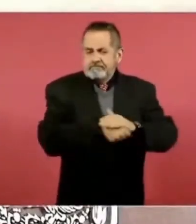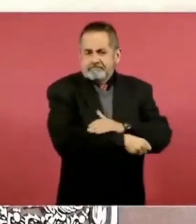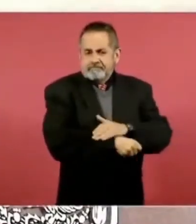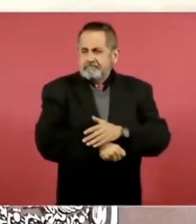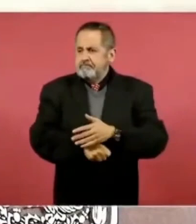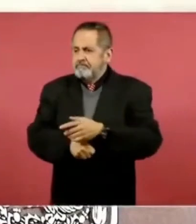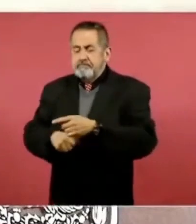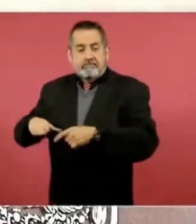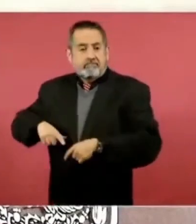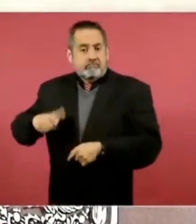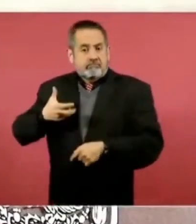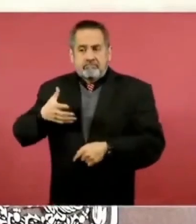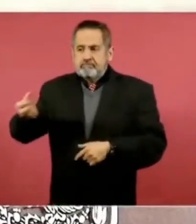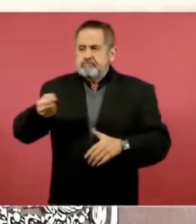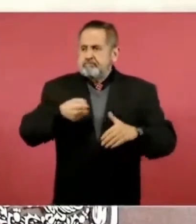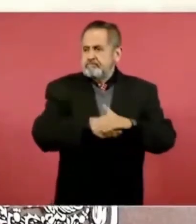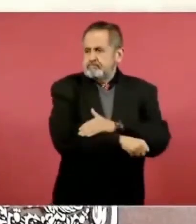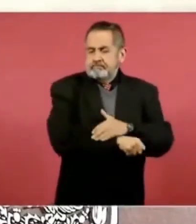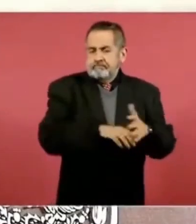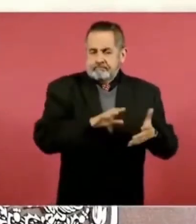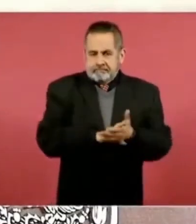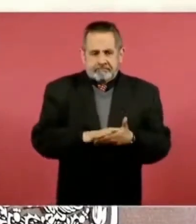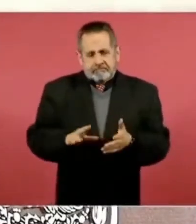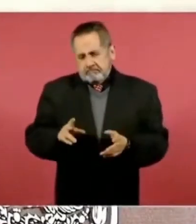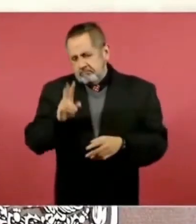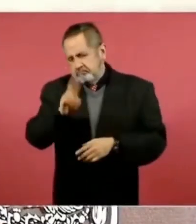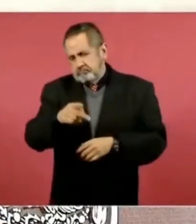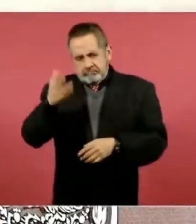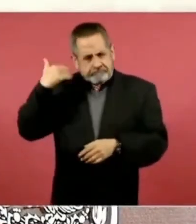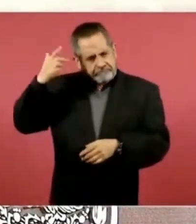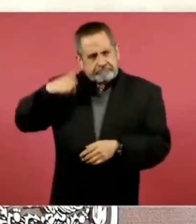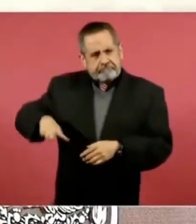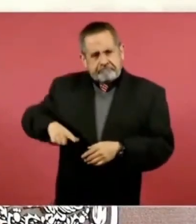del Estado, dicho más coloquialmente,